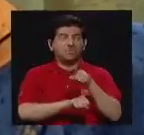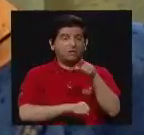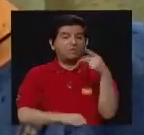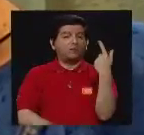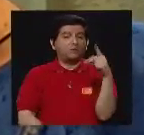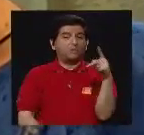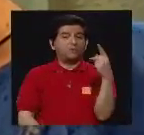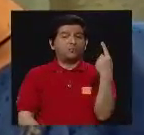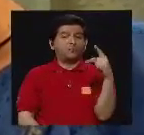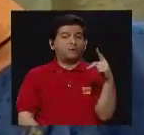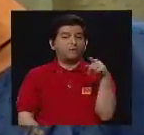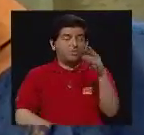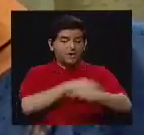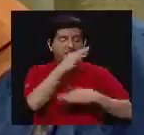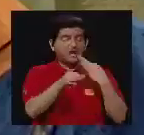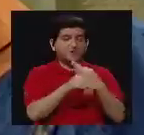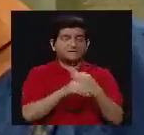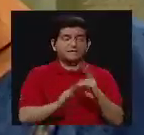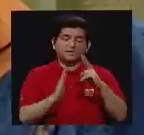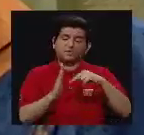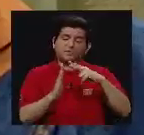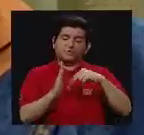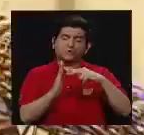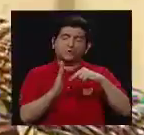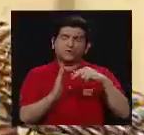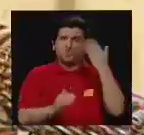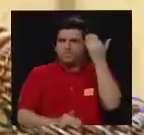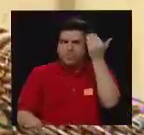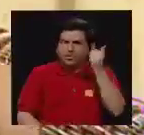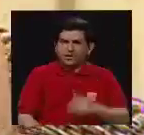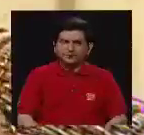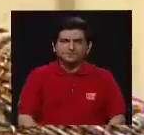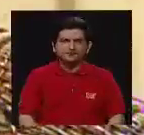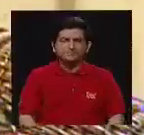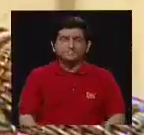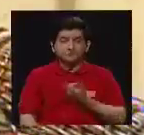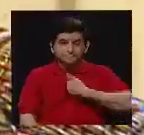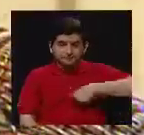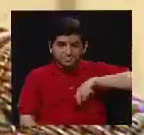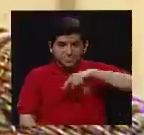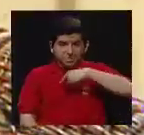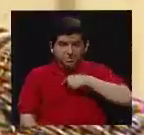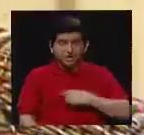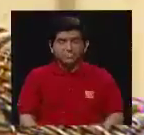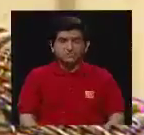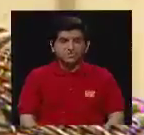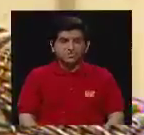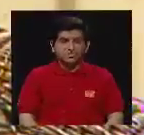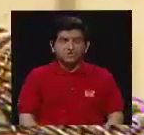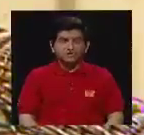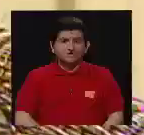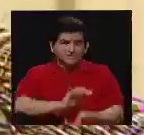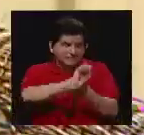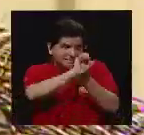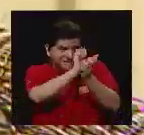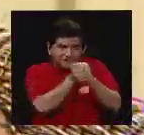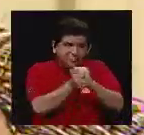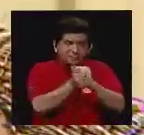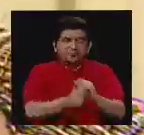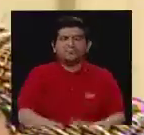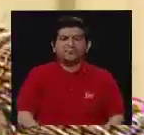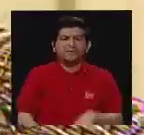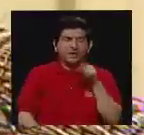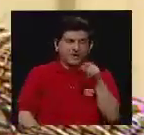eso vuelve muy peligrosa ese tipo de literatura. ¿Por qué? Porque nos hace transigir con